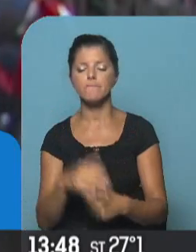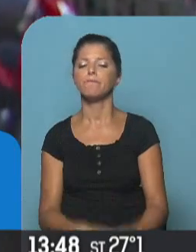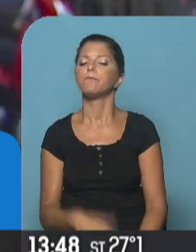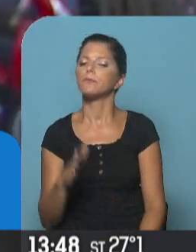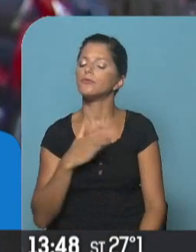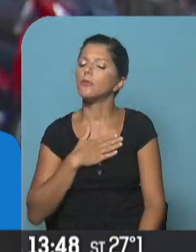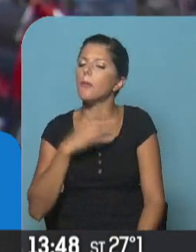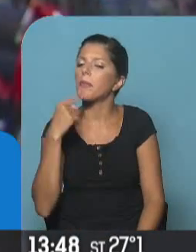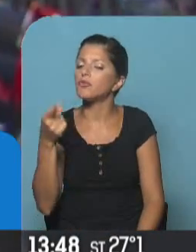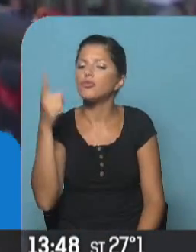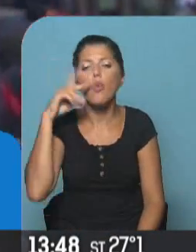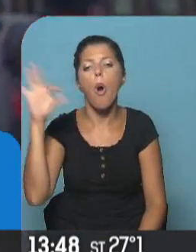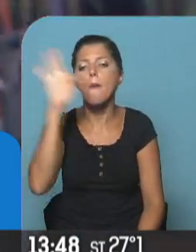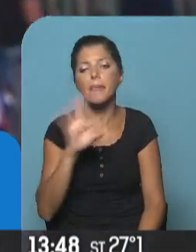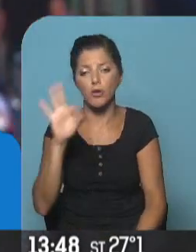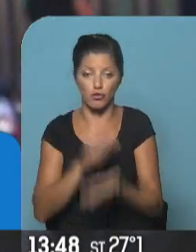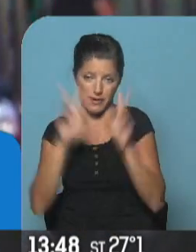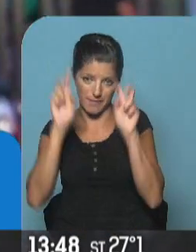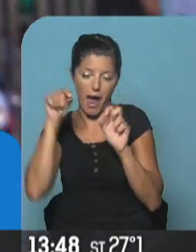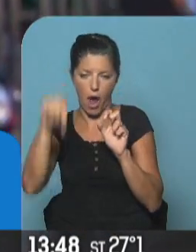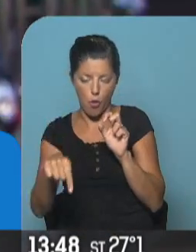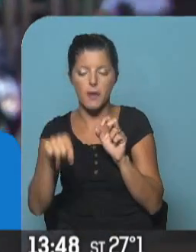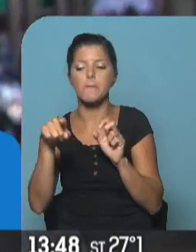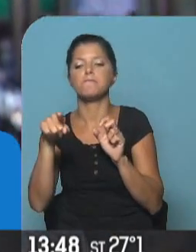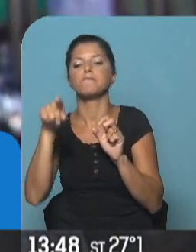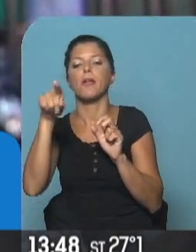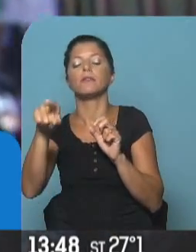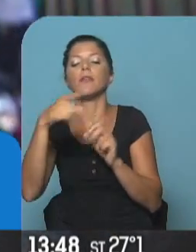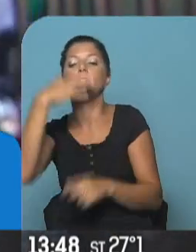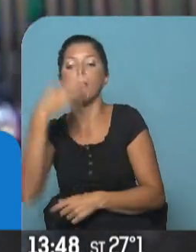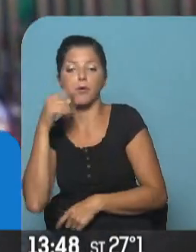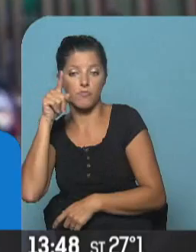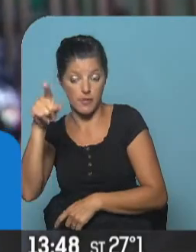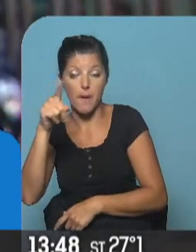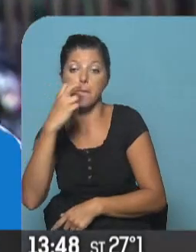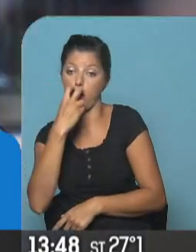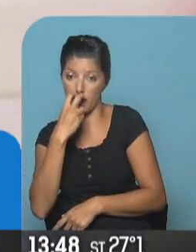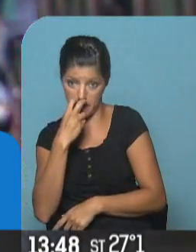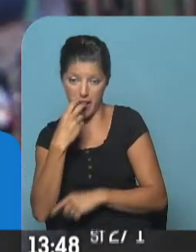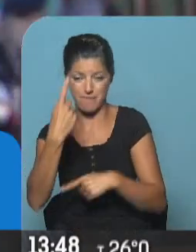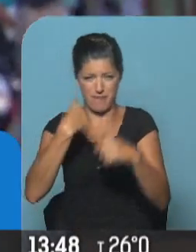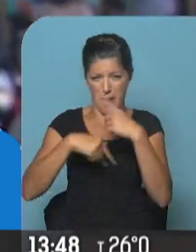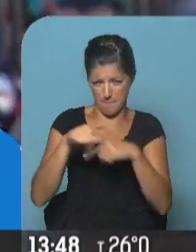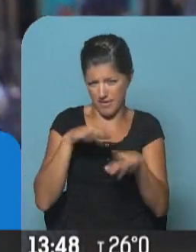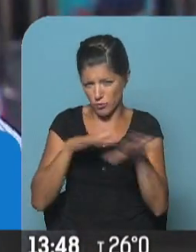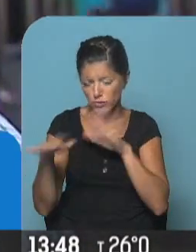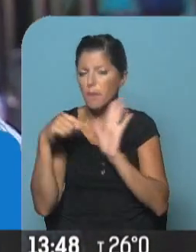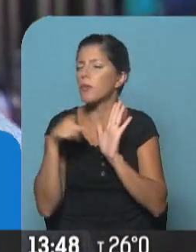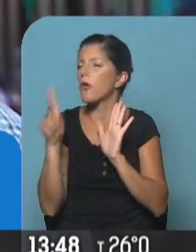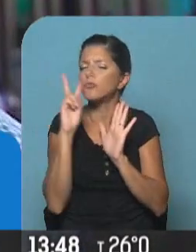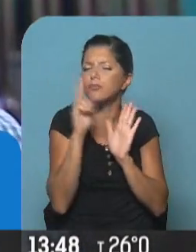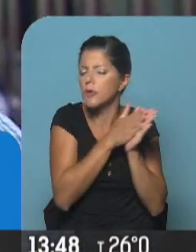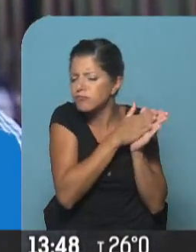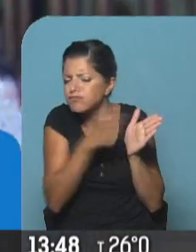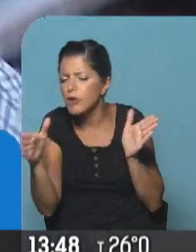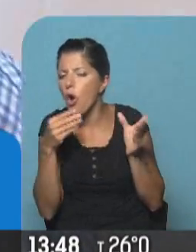en las últimas horas? Ahora tiene un cambio de eje por esta resolución de Bolivia, pero ¿cómo observaste todo esto?